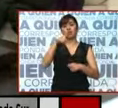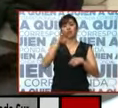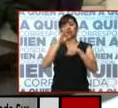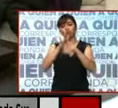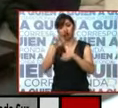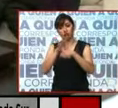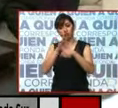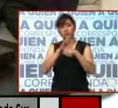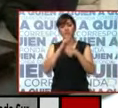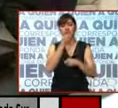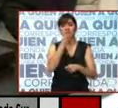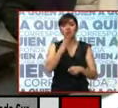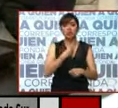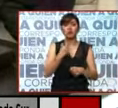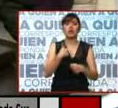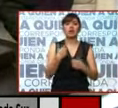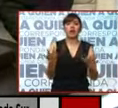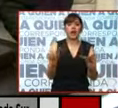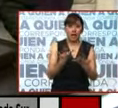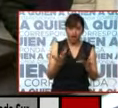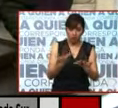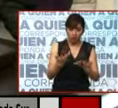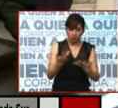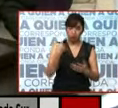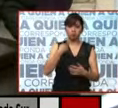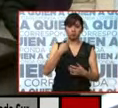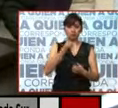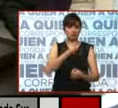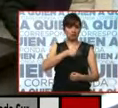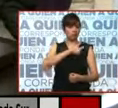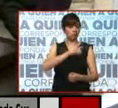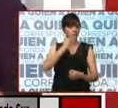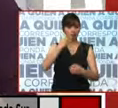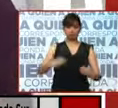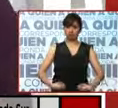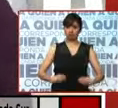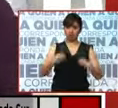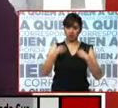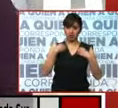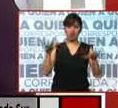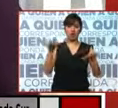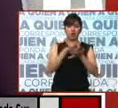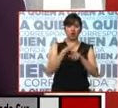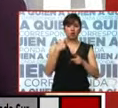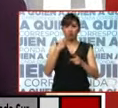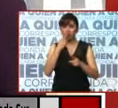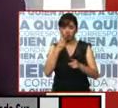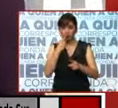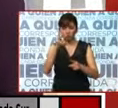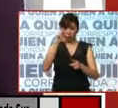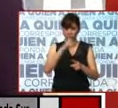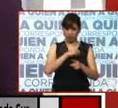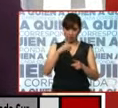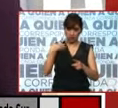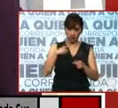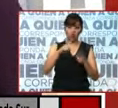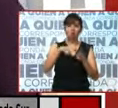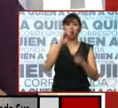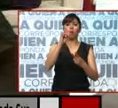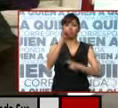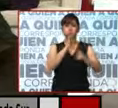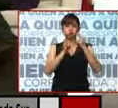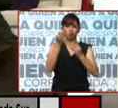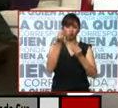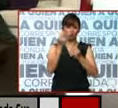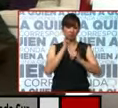médico me diga qué tengo que hacer. Además de tener una vida sana, de disminuir el hábito tabáquico si lo tengo, de consumir grandes cantidades de alcohol,